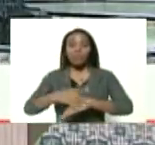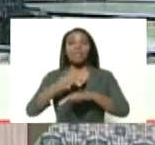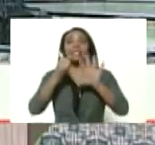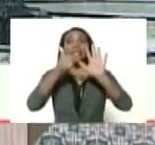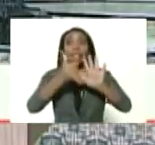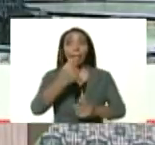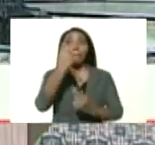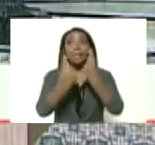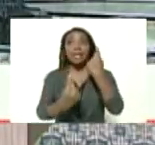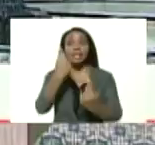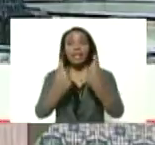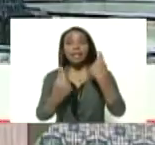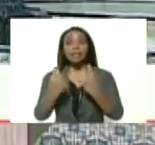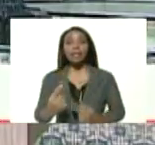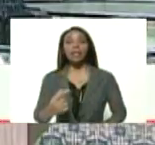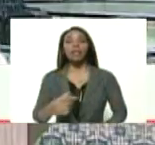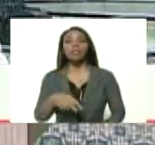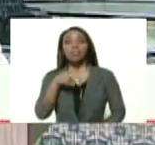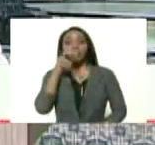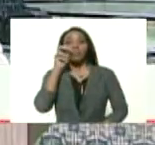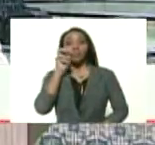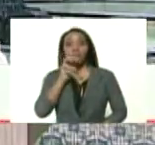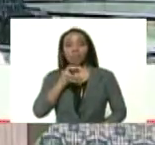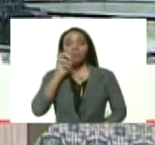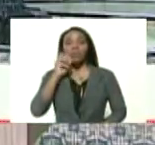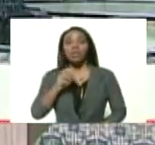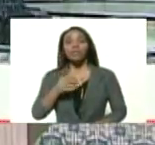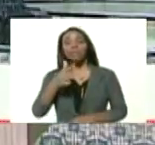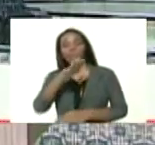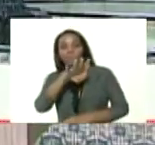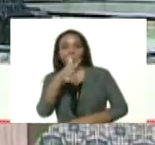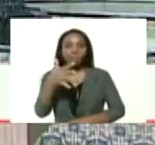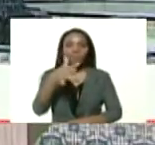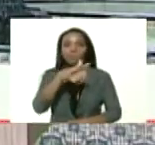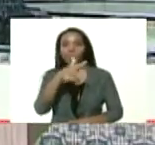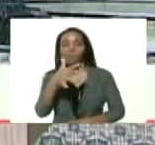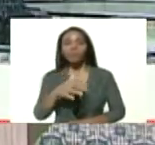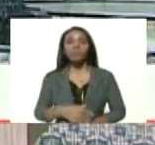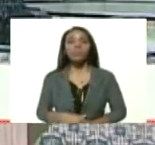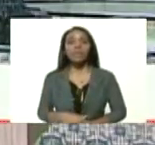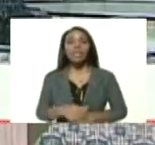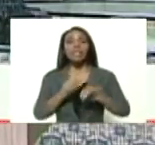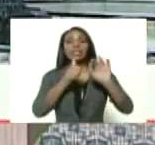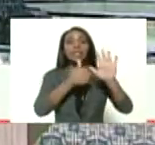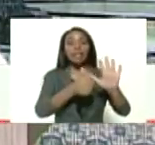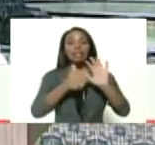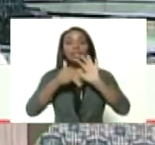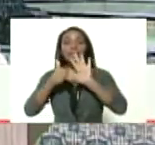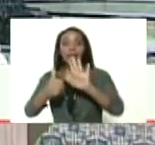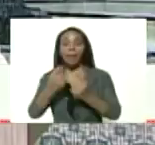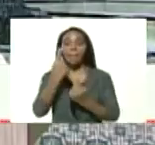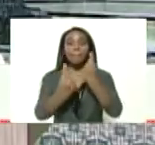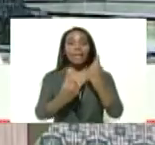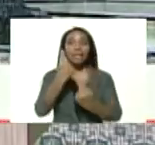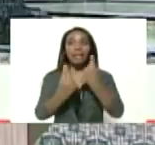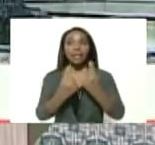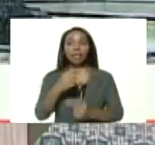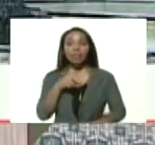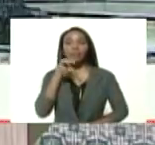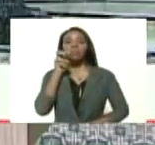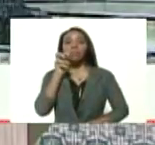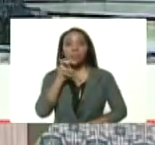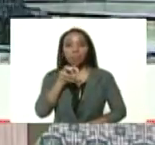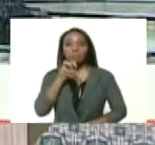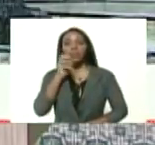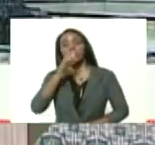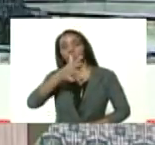6 pacientes con insuficiencia respiratoria moderada, tenemos 66 pacientes con insuficiencia